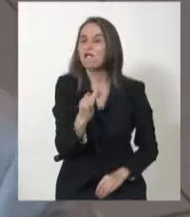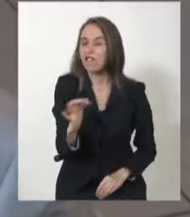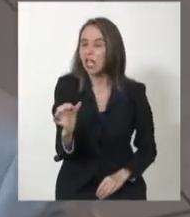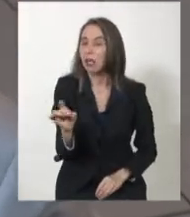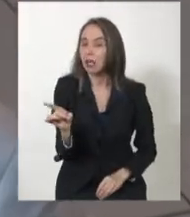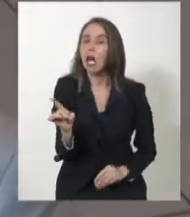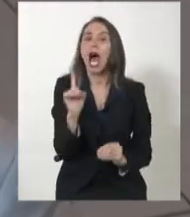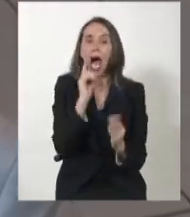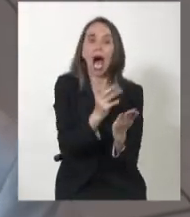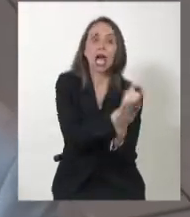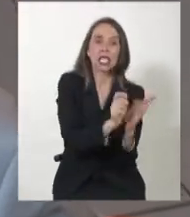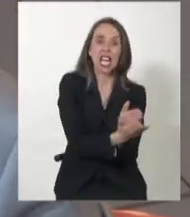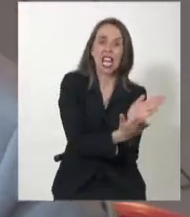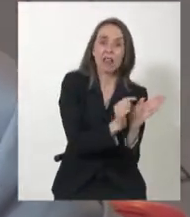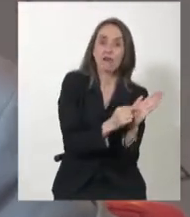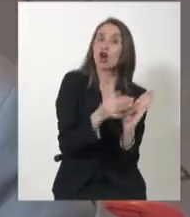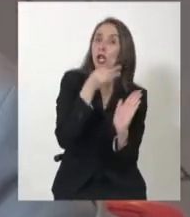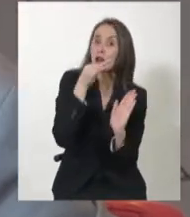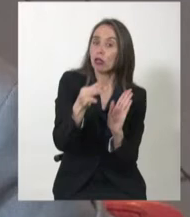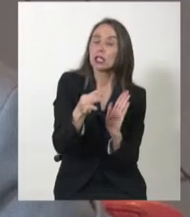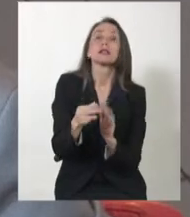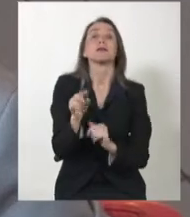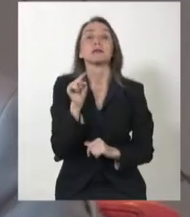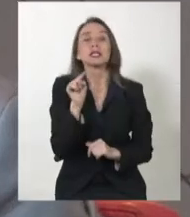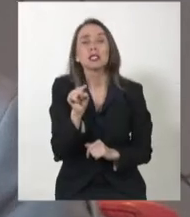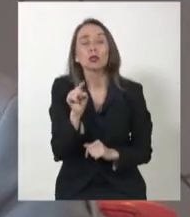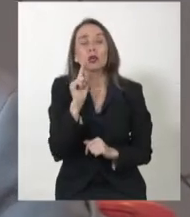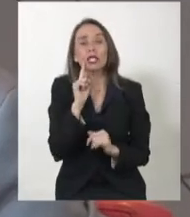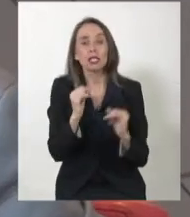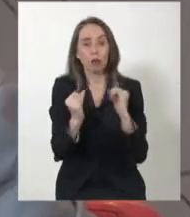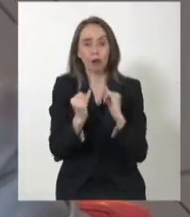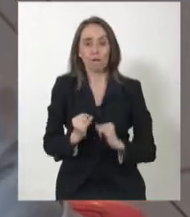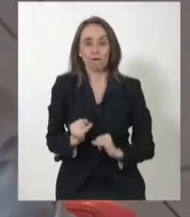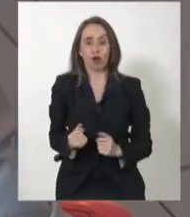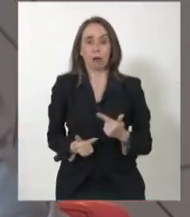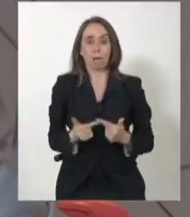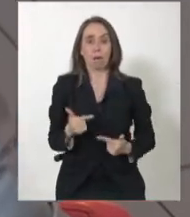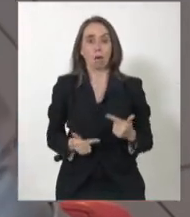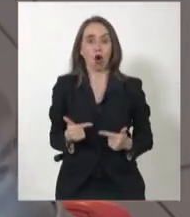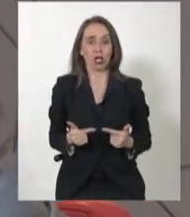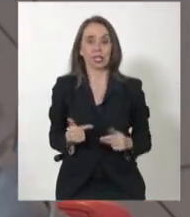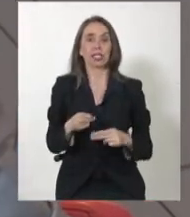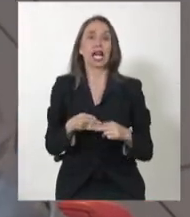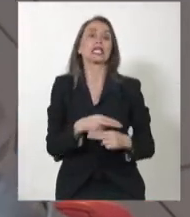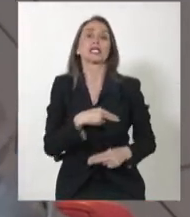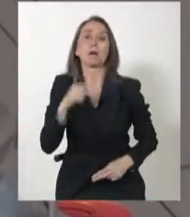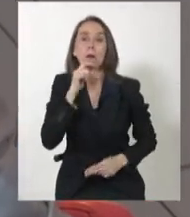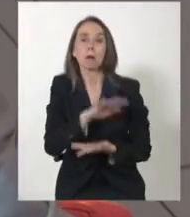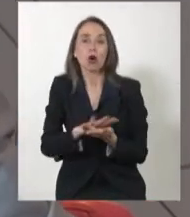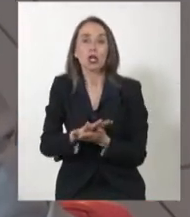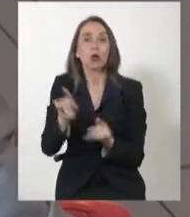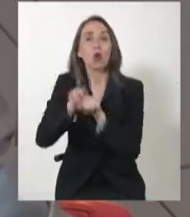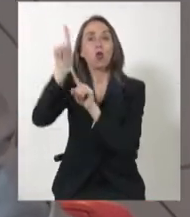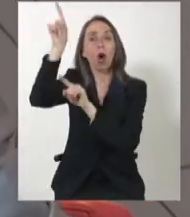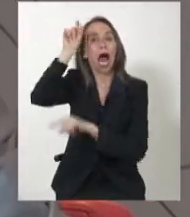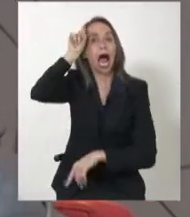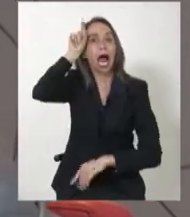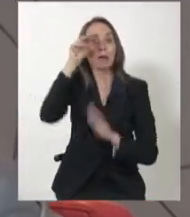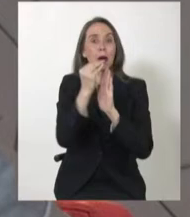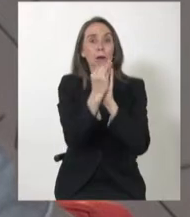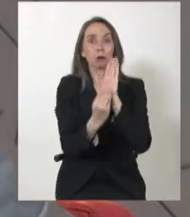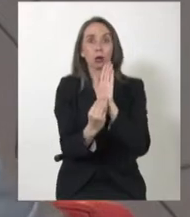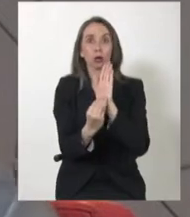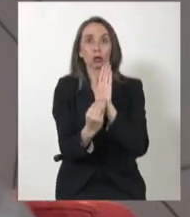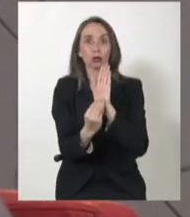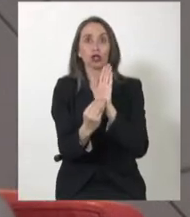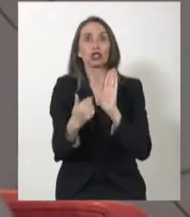eso. Pero el punto está en que si tú tienes una fórmula política que se llame, por ejemplo, como los alemanes, que es